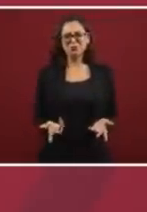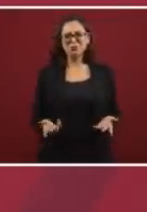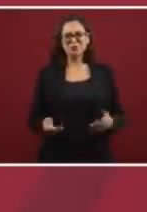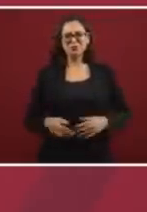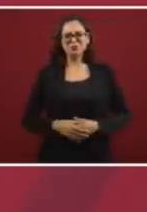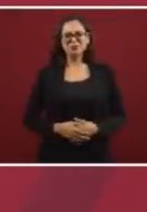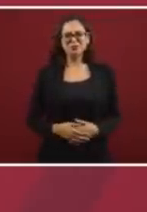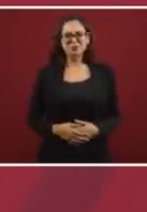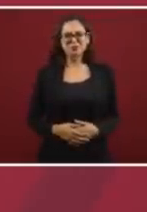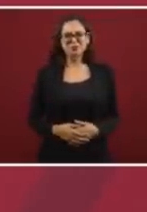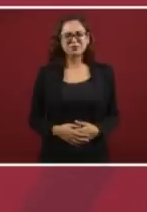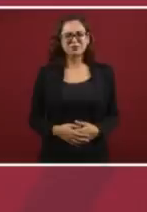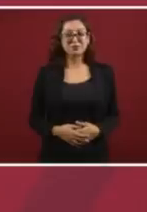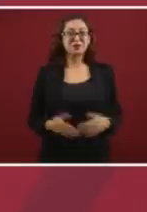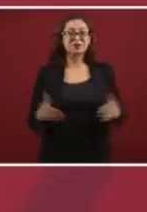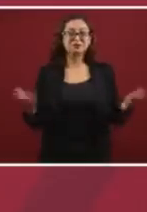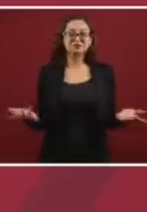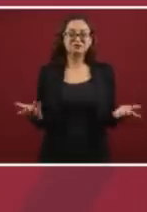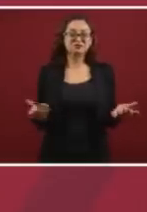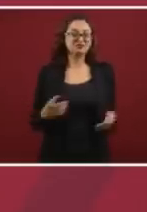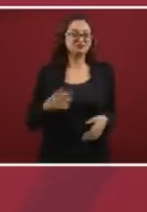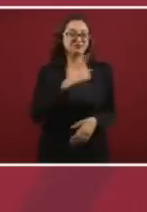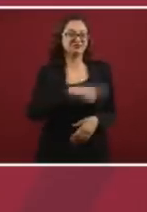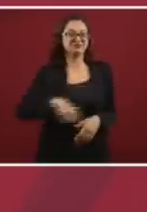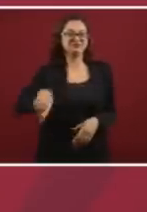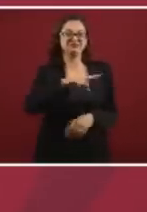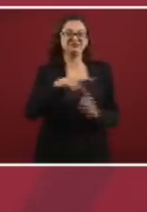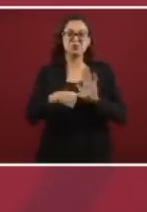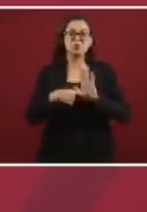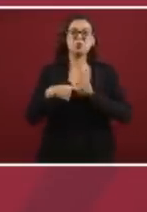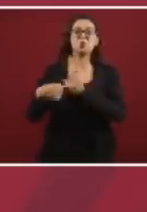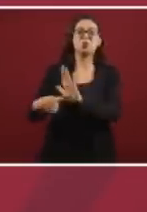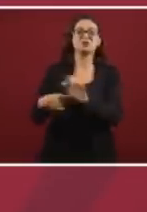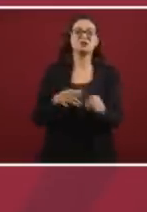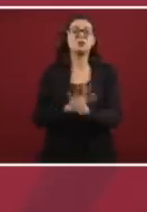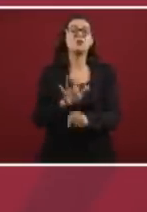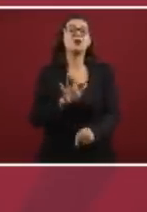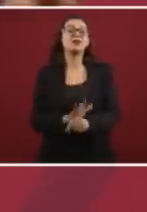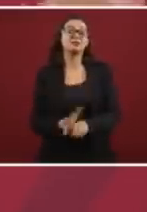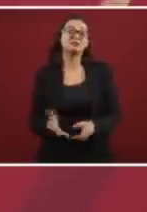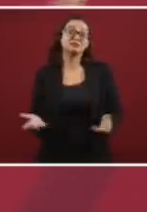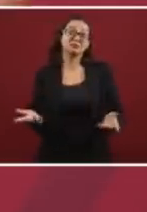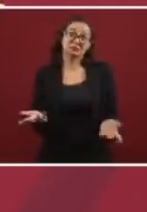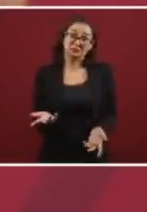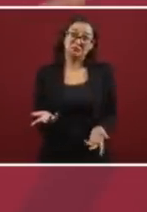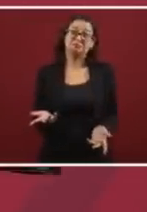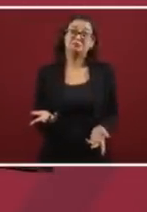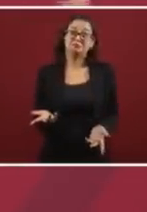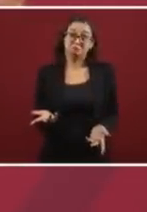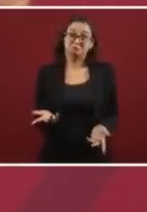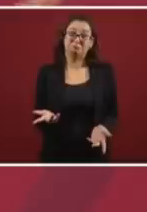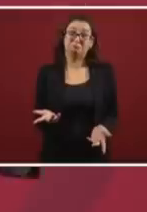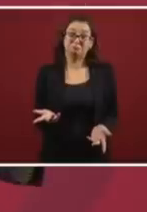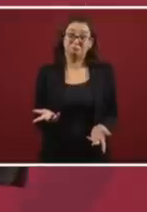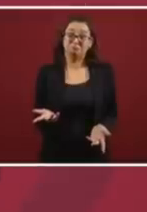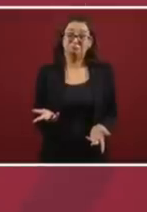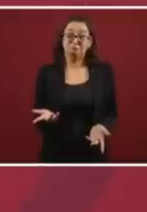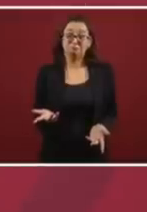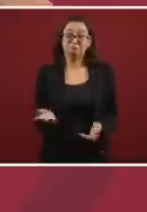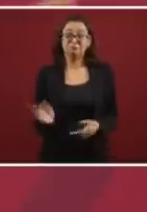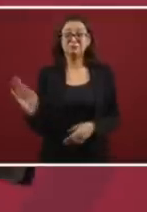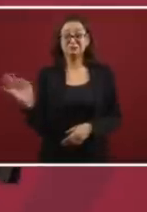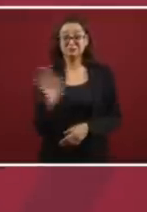pues este lo que están demostrando es que ellos y